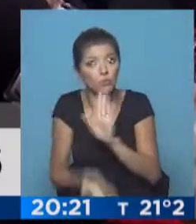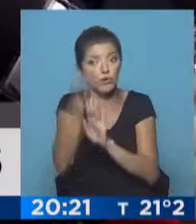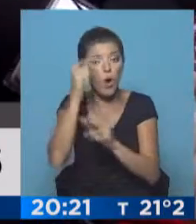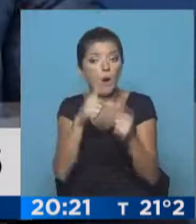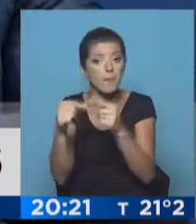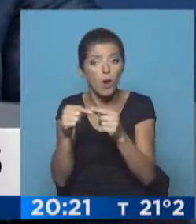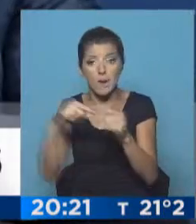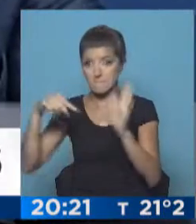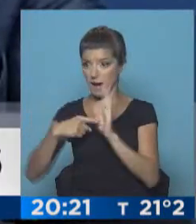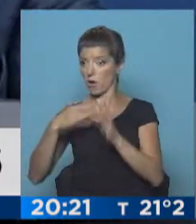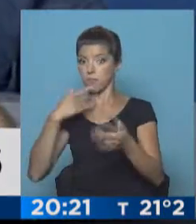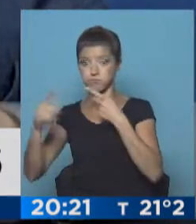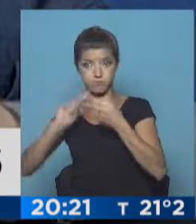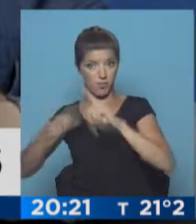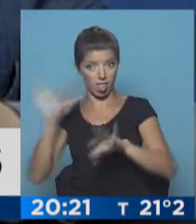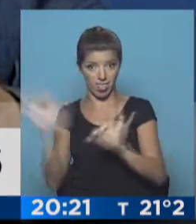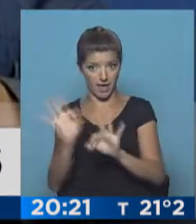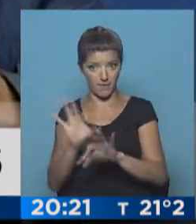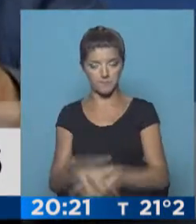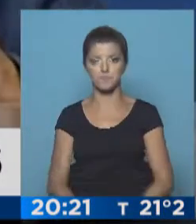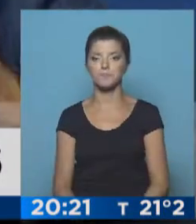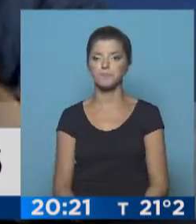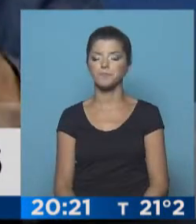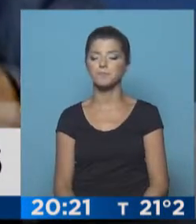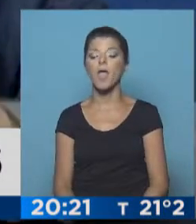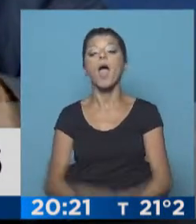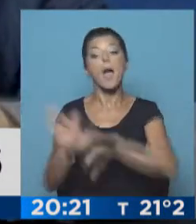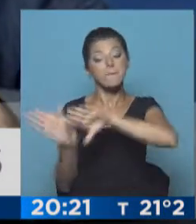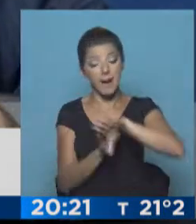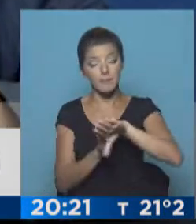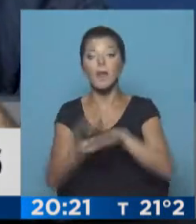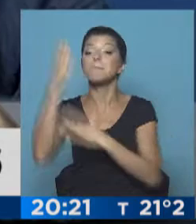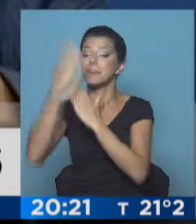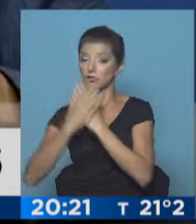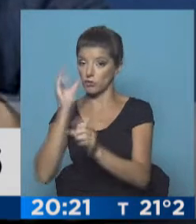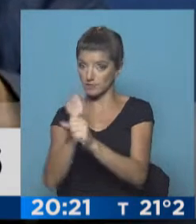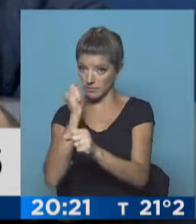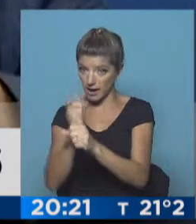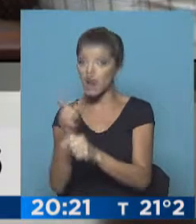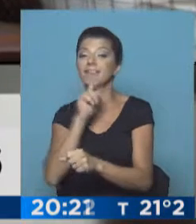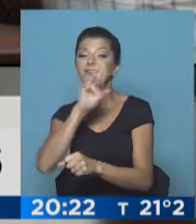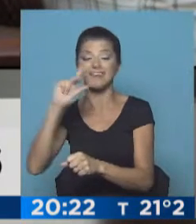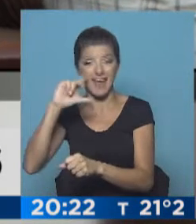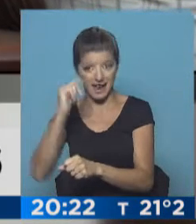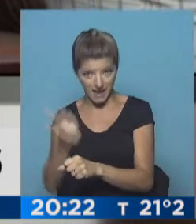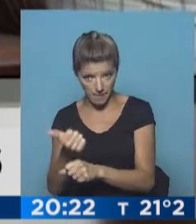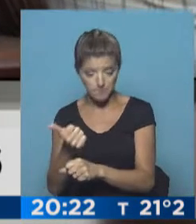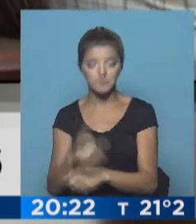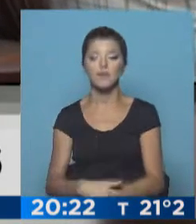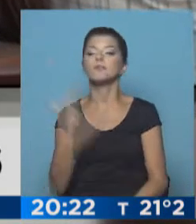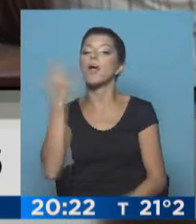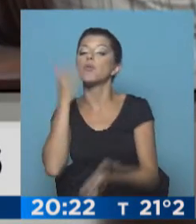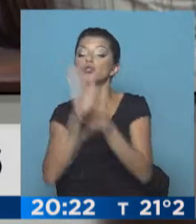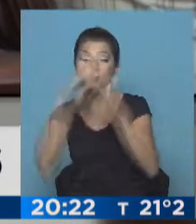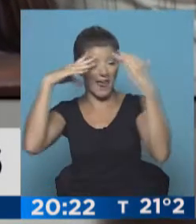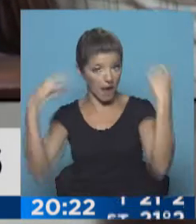hubo paritarias. Una tenía que ver con la inequidad. No obstante, el ministro de Trabajo, Jorge Triaca, moderó las evaluaciones. Con respecto al acuerdo